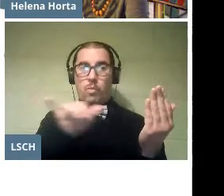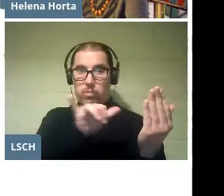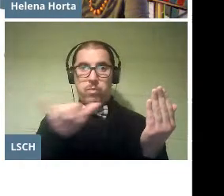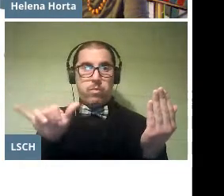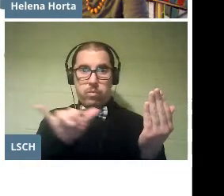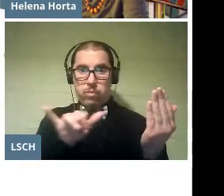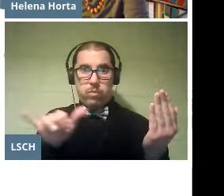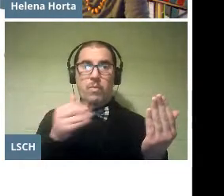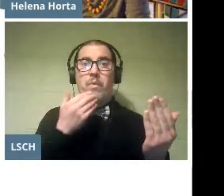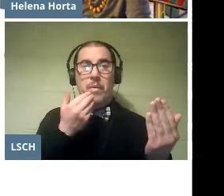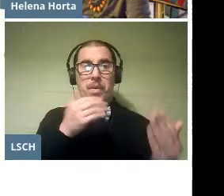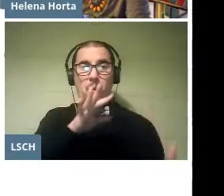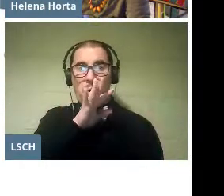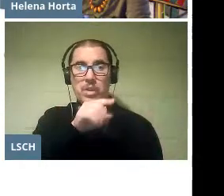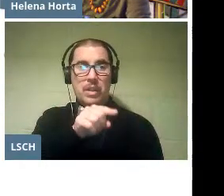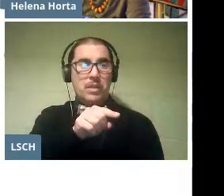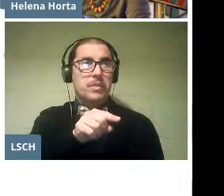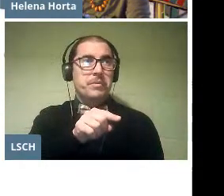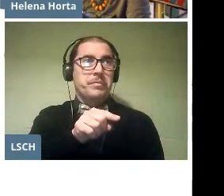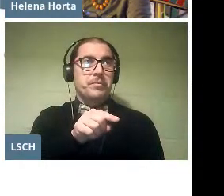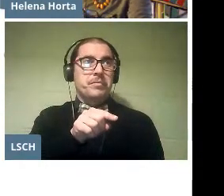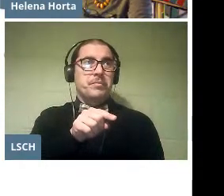en el testimonio que